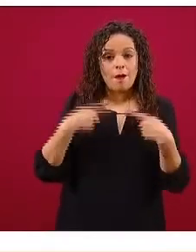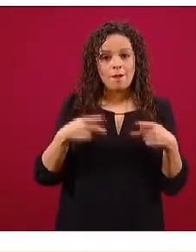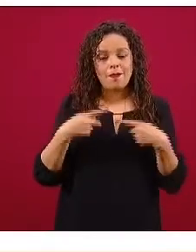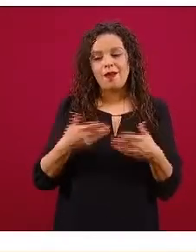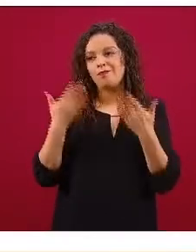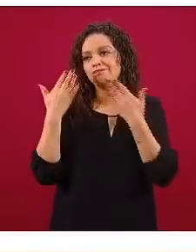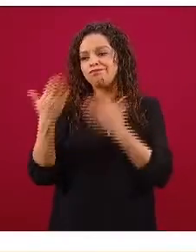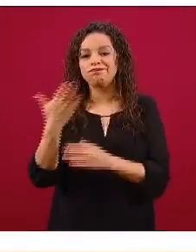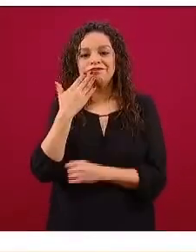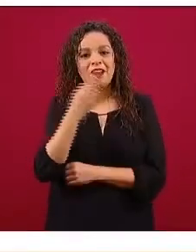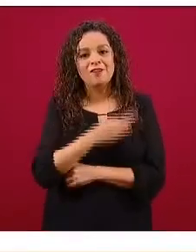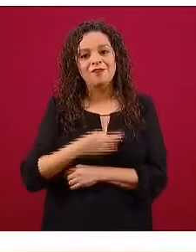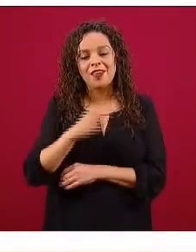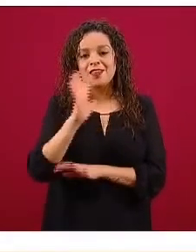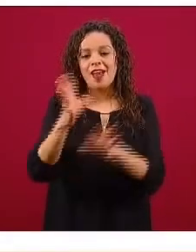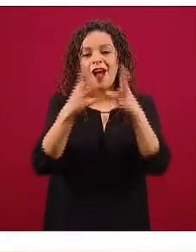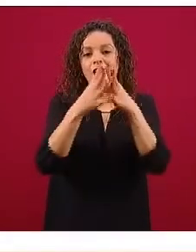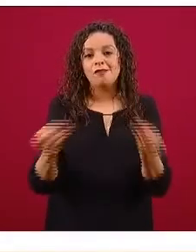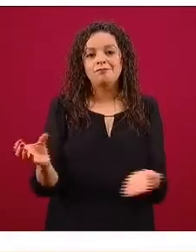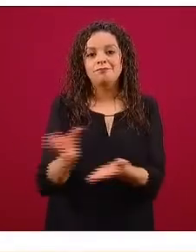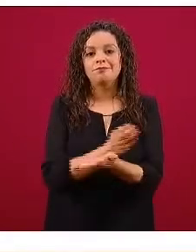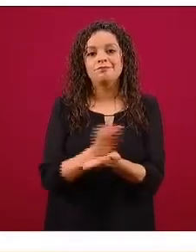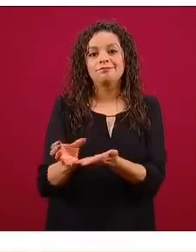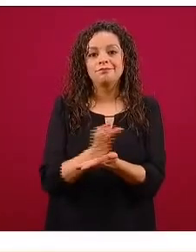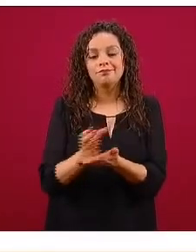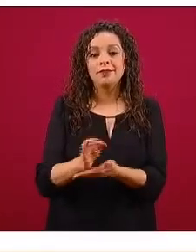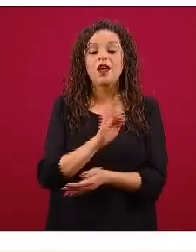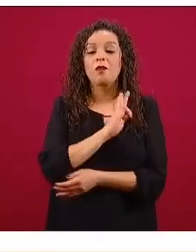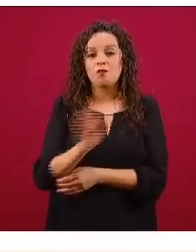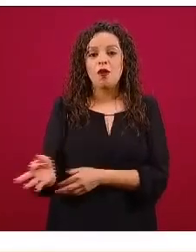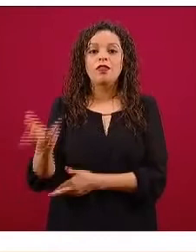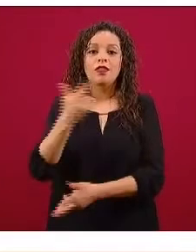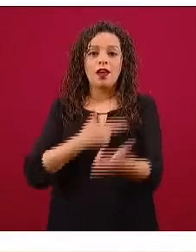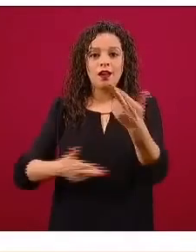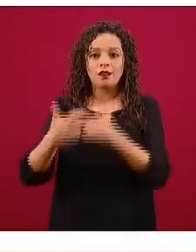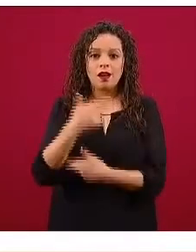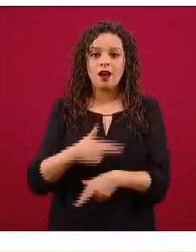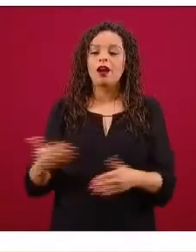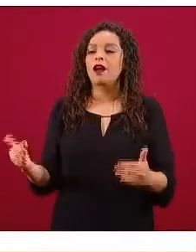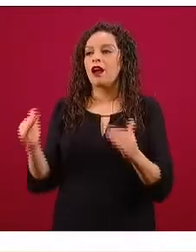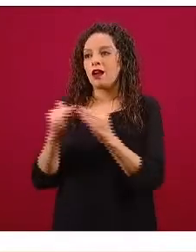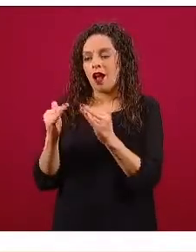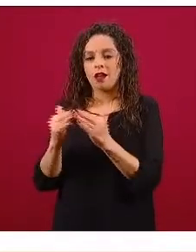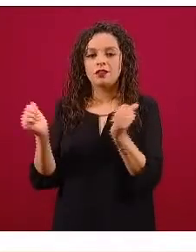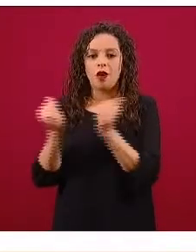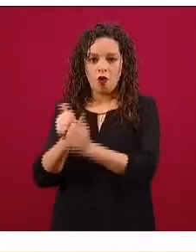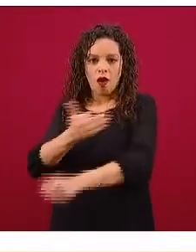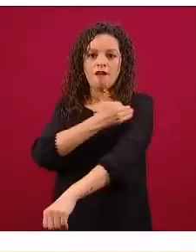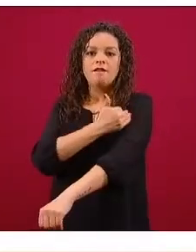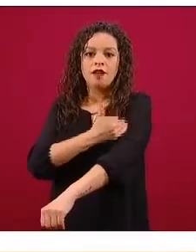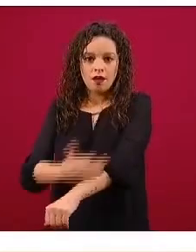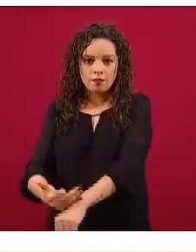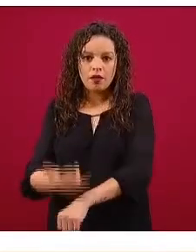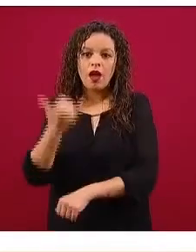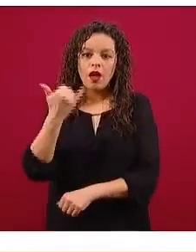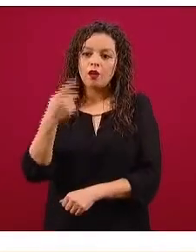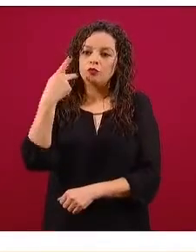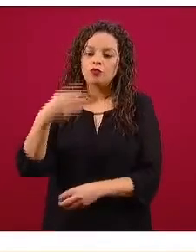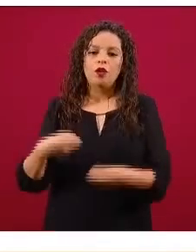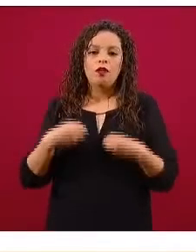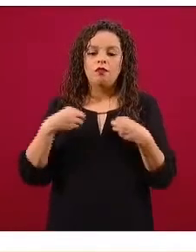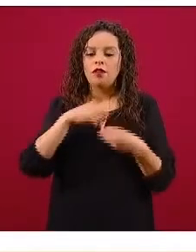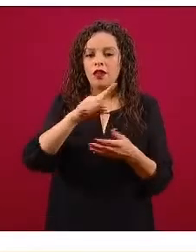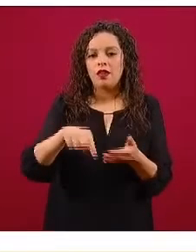recuperado de la enfermedad han podido regresar lógicamente a su vida familiar muy probablemente a su vida pública y su vida